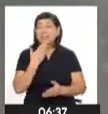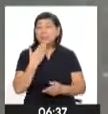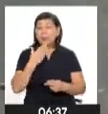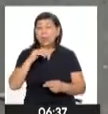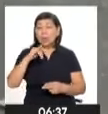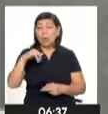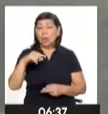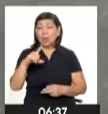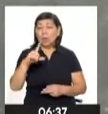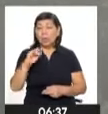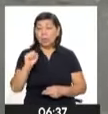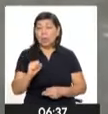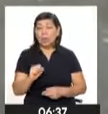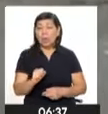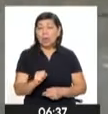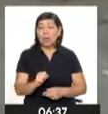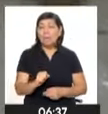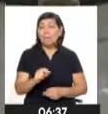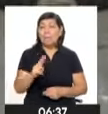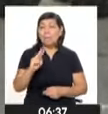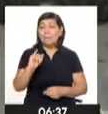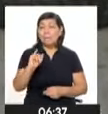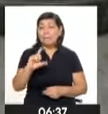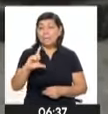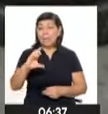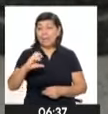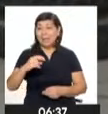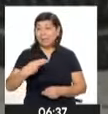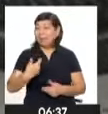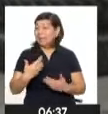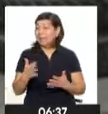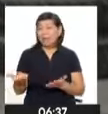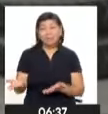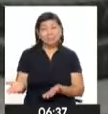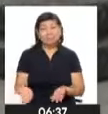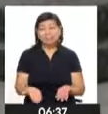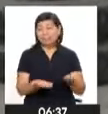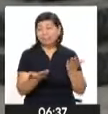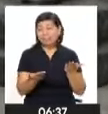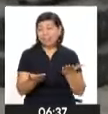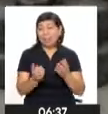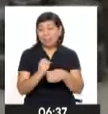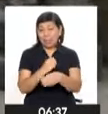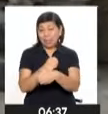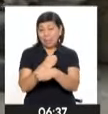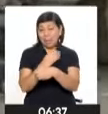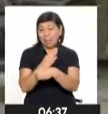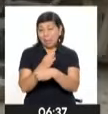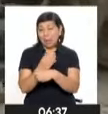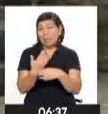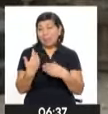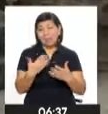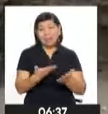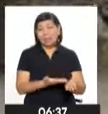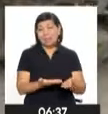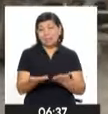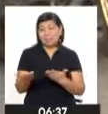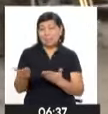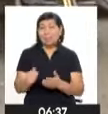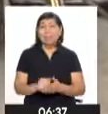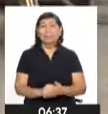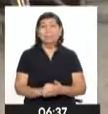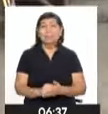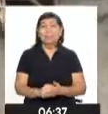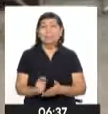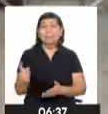Jorge Luis García Vilches. Ya su cuerpo ha sido levantado en horas de la madrugada también. Hasta aquí ha llegado